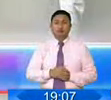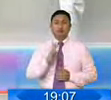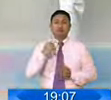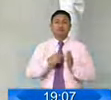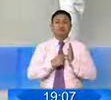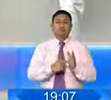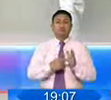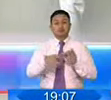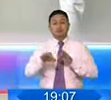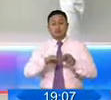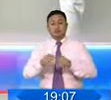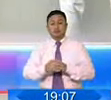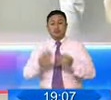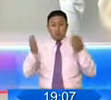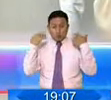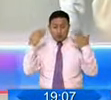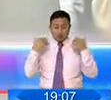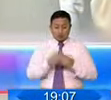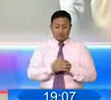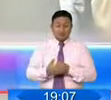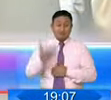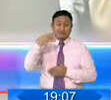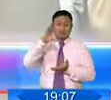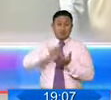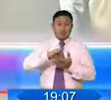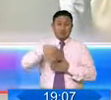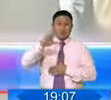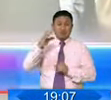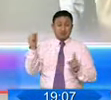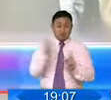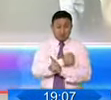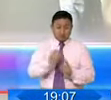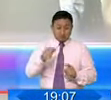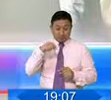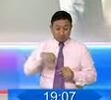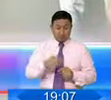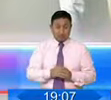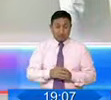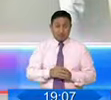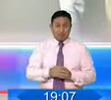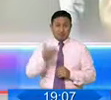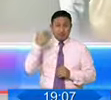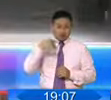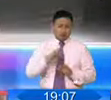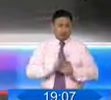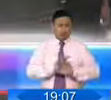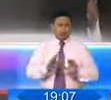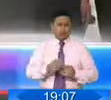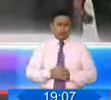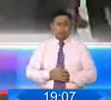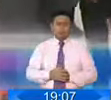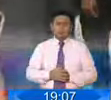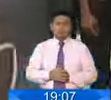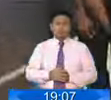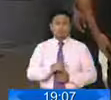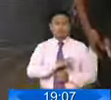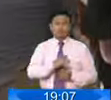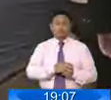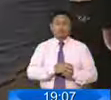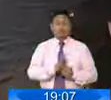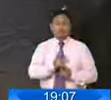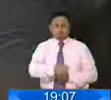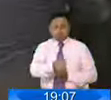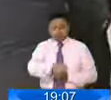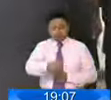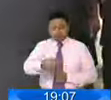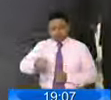que Guayaquil ya no es la ciudad más violenta del Ecuador como lo era hasta hace unos pocos años. Luego el saludo protocolario y de